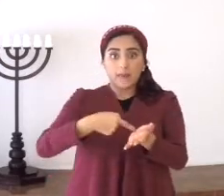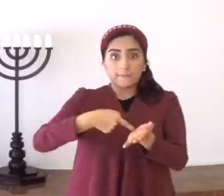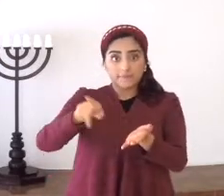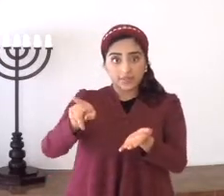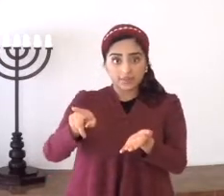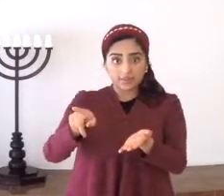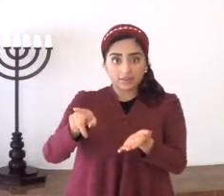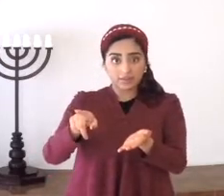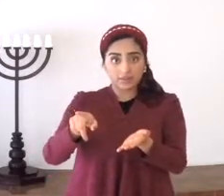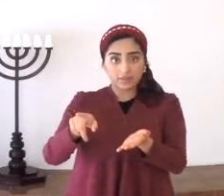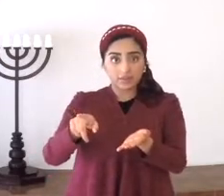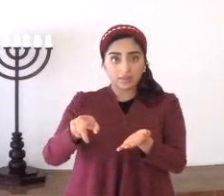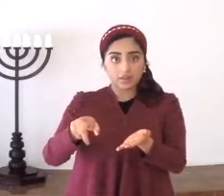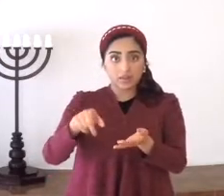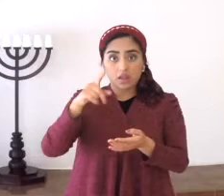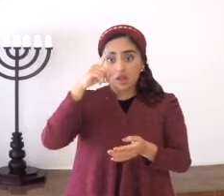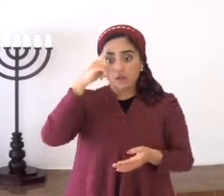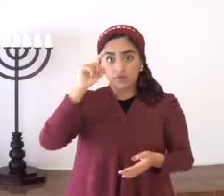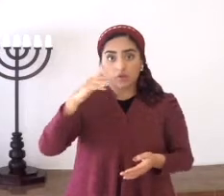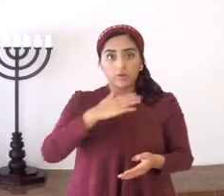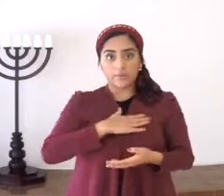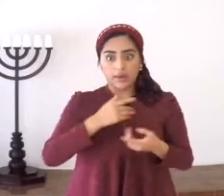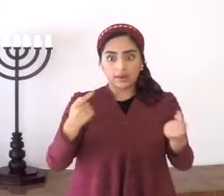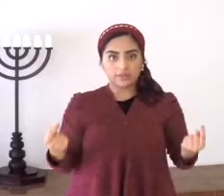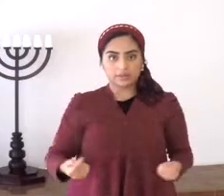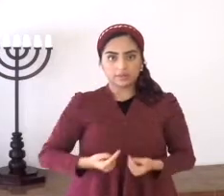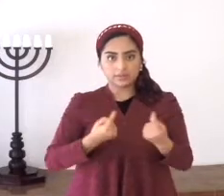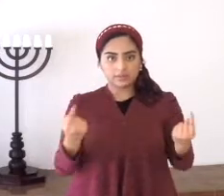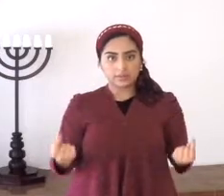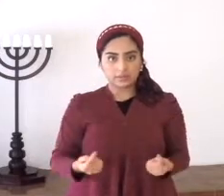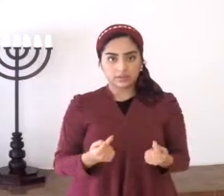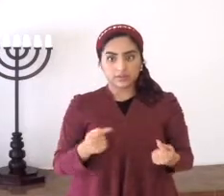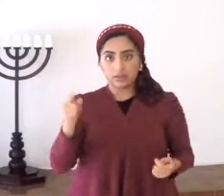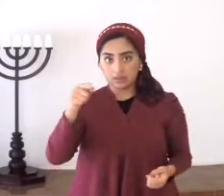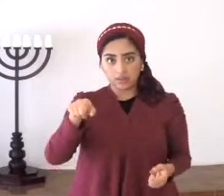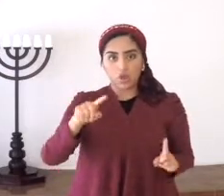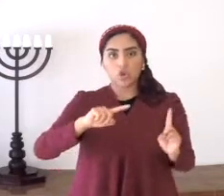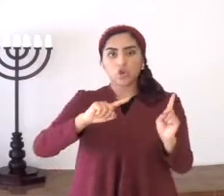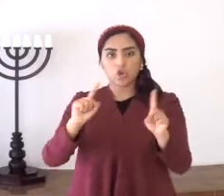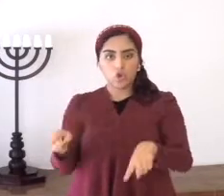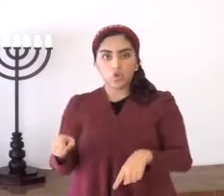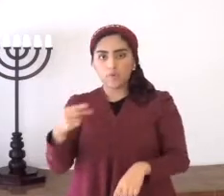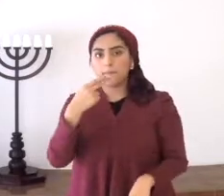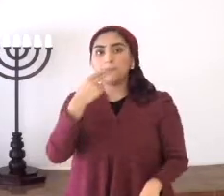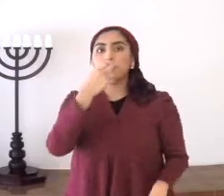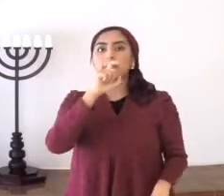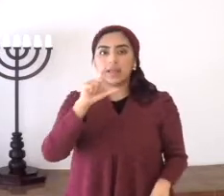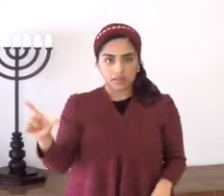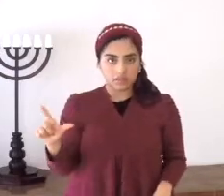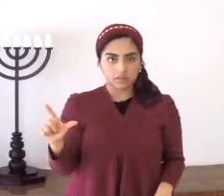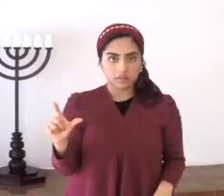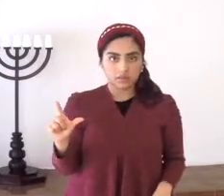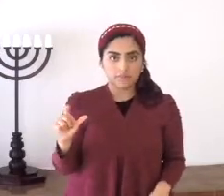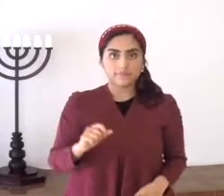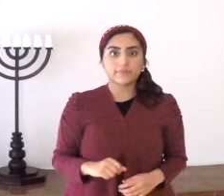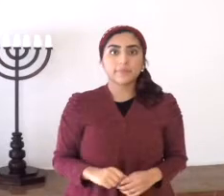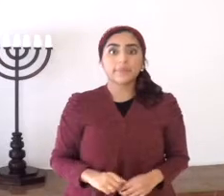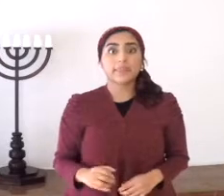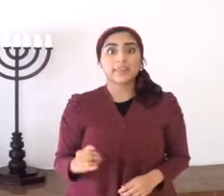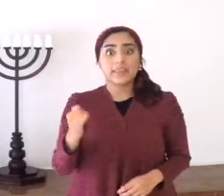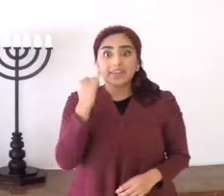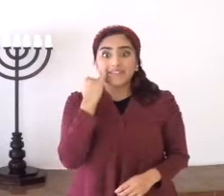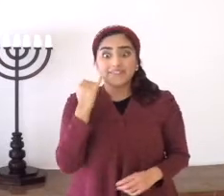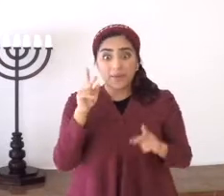alguien dice que pagó por sus pecados, va rumbo